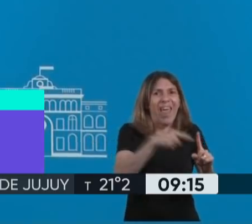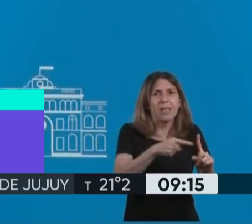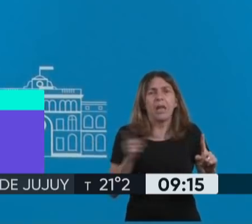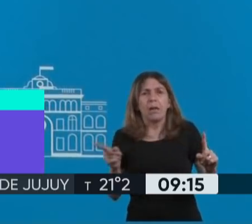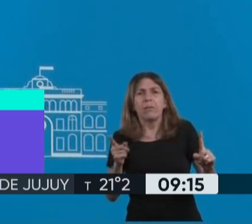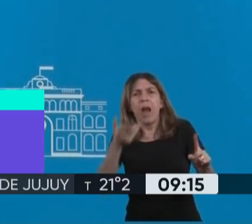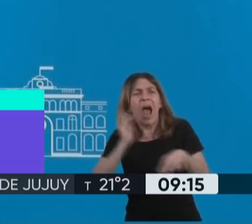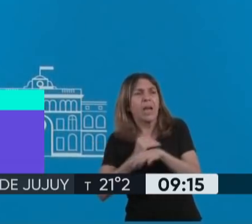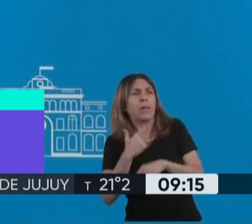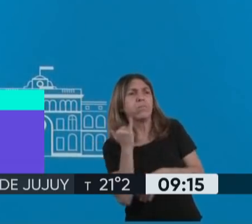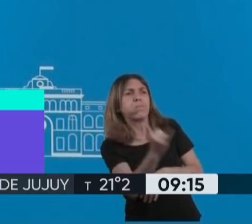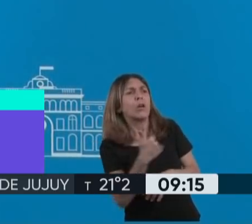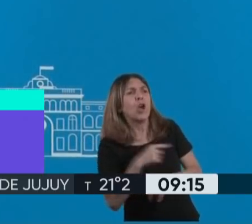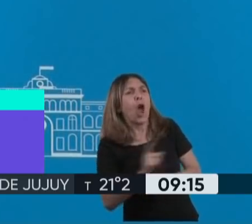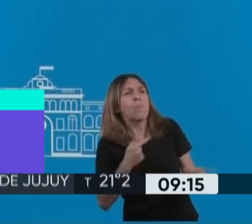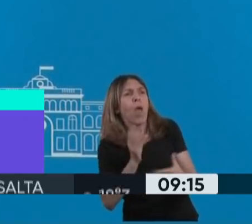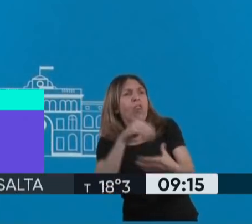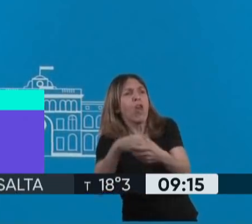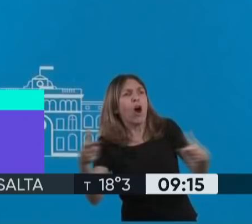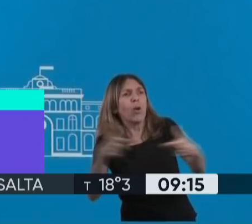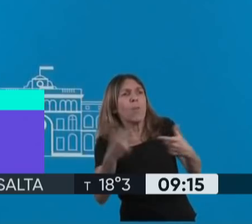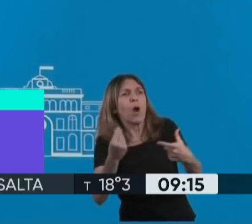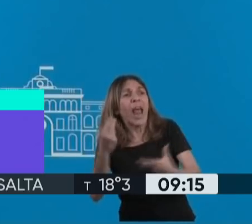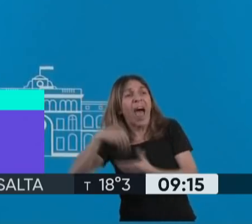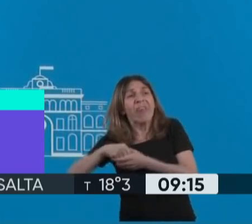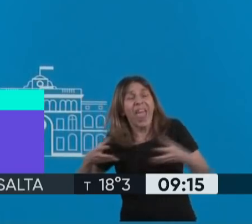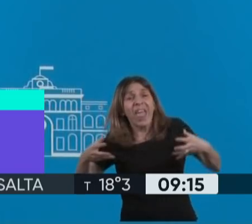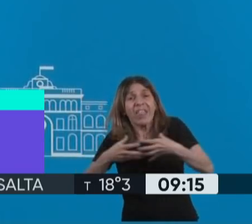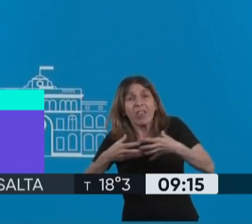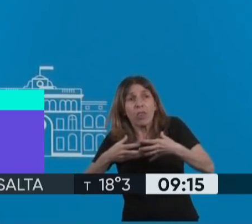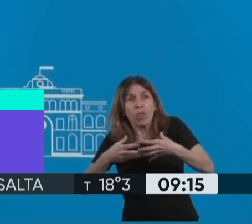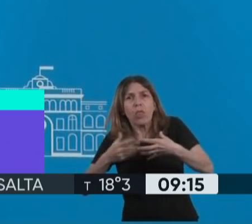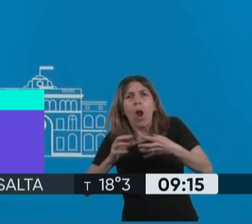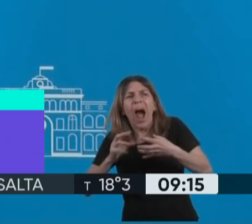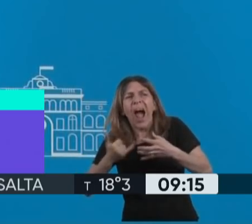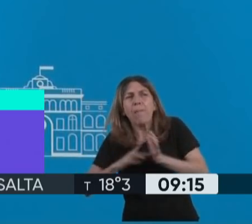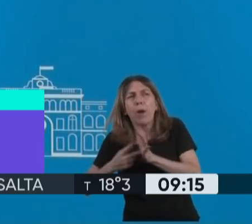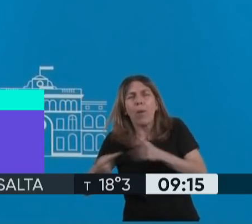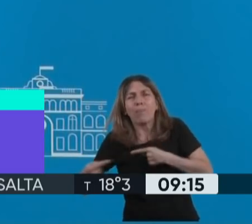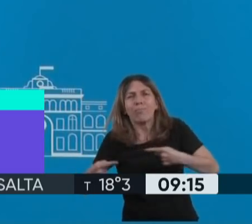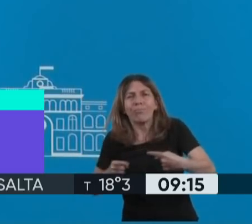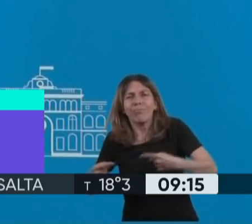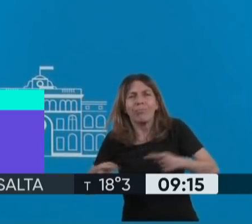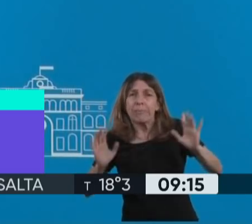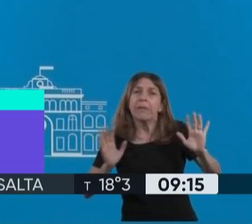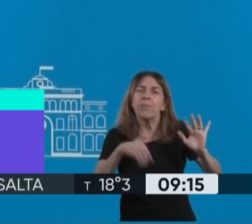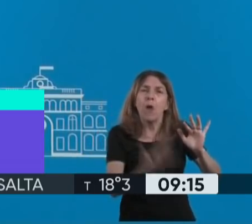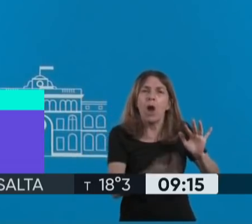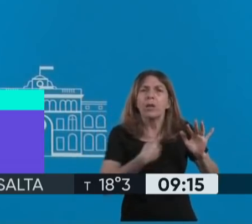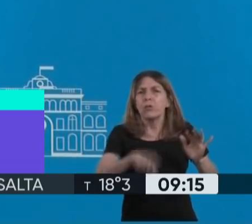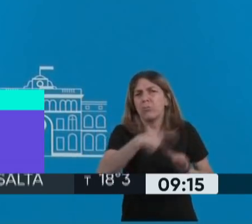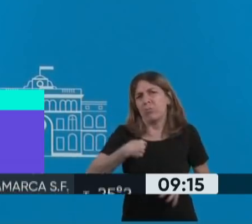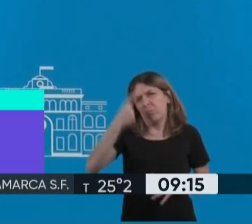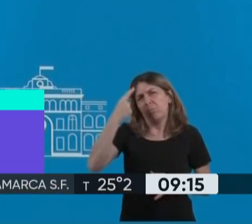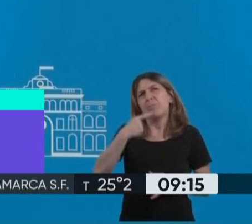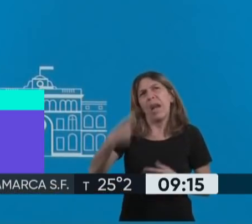que no puede participar de estas reuniones porque tiene problemas internos dentro de su alianza para participar de estas reuniones. Entonces, la verdad es que no nos llamó la